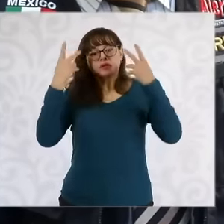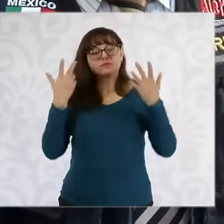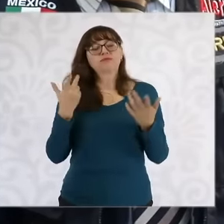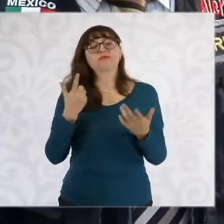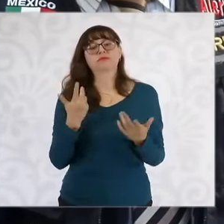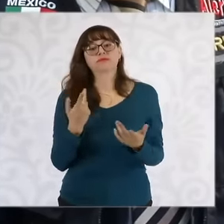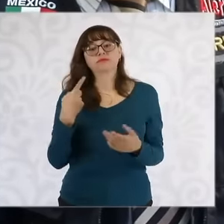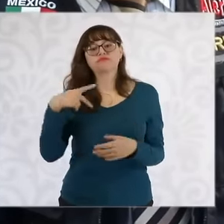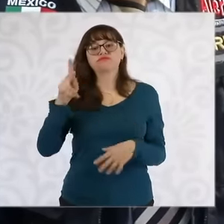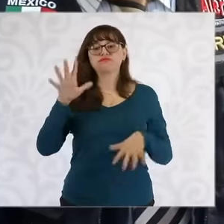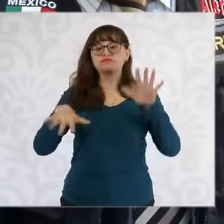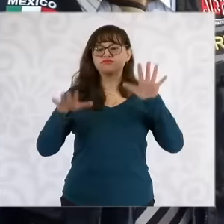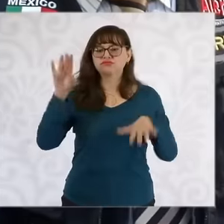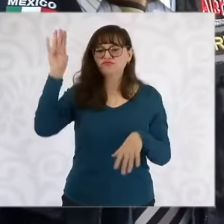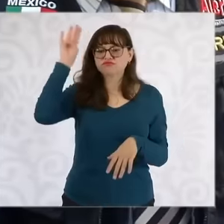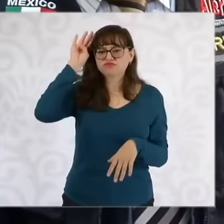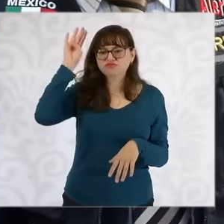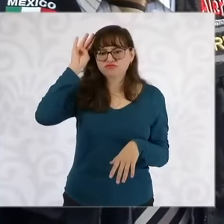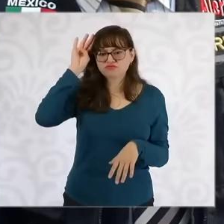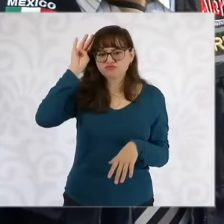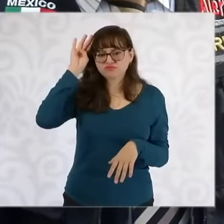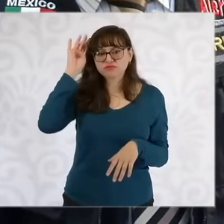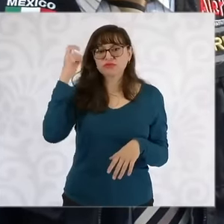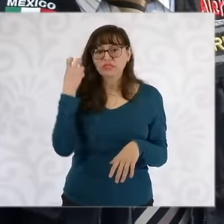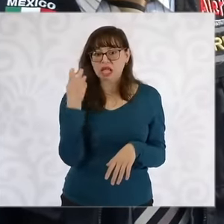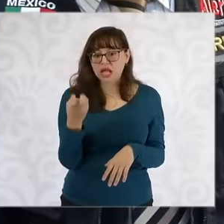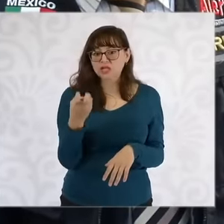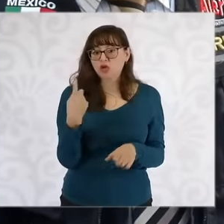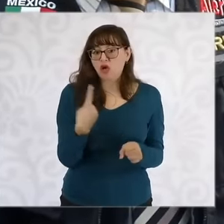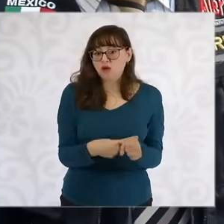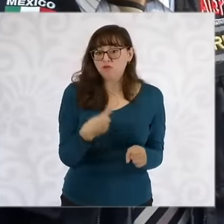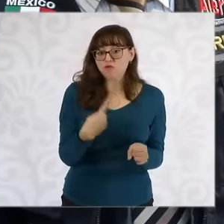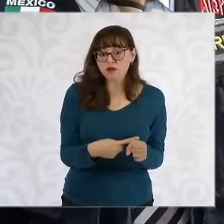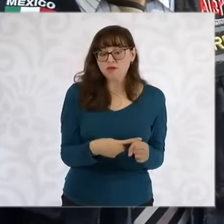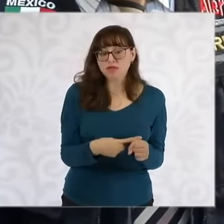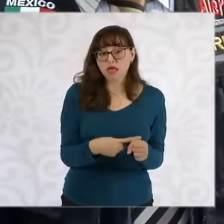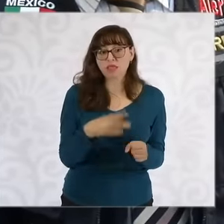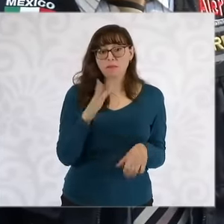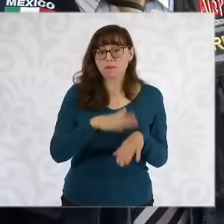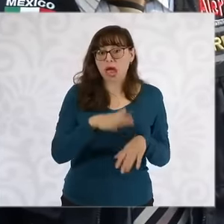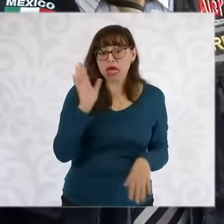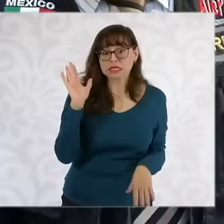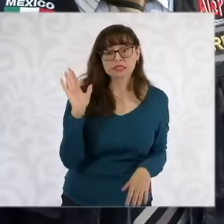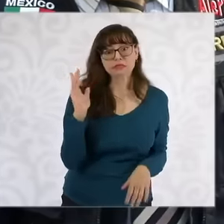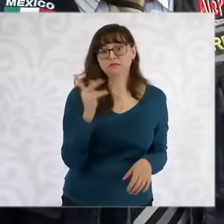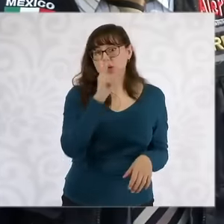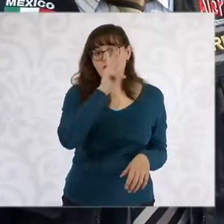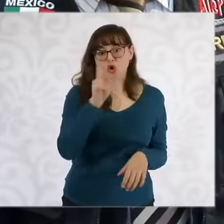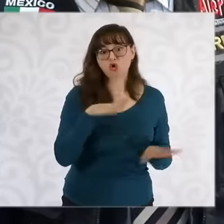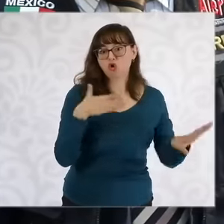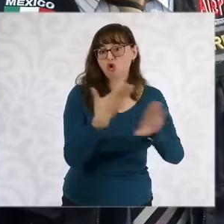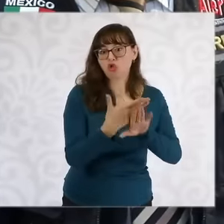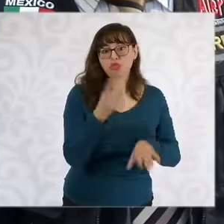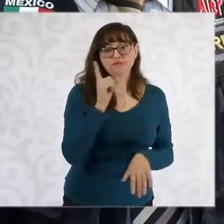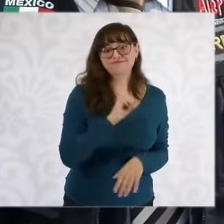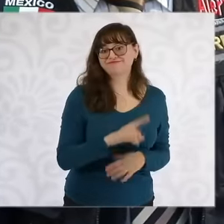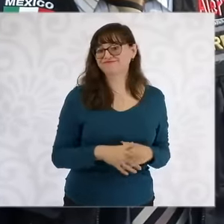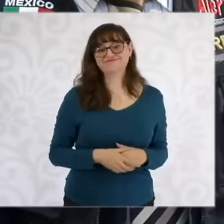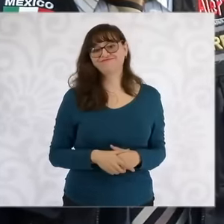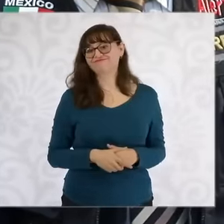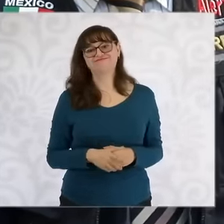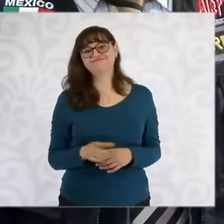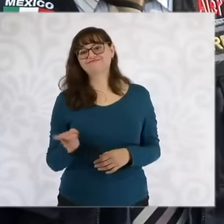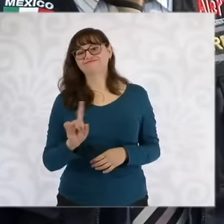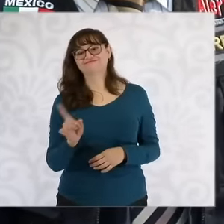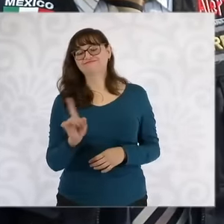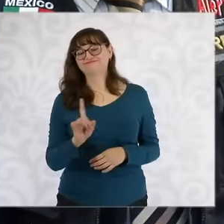que el cáncer de mama es la enfermedad que más muertes produce en las mujeres, y la realidad, los expertos aquí no me dejan mentir, es que